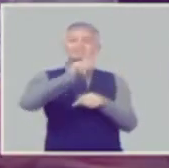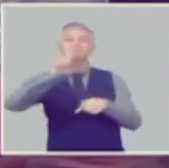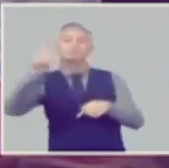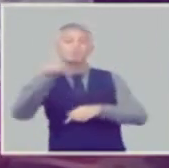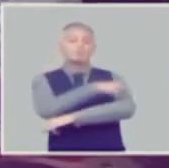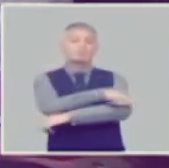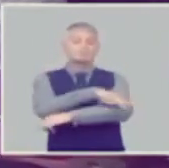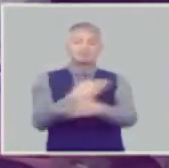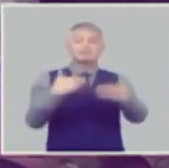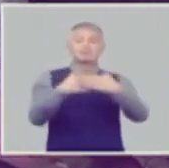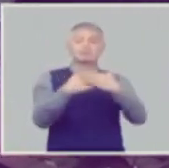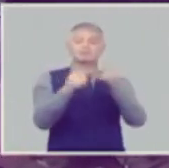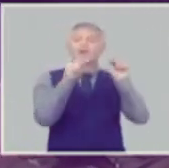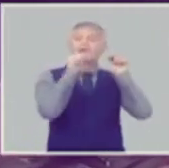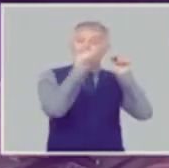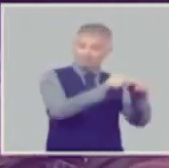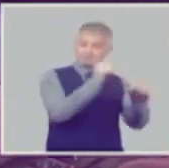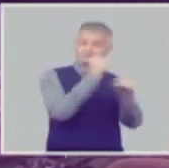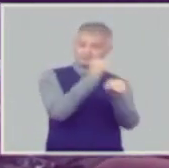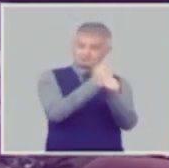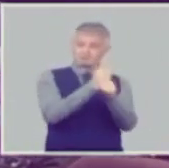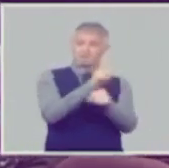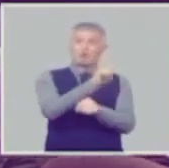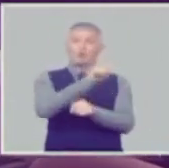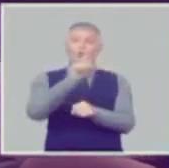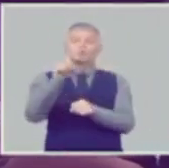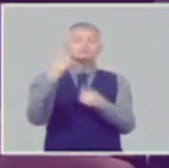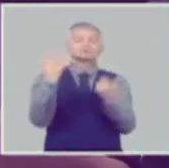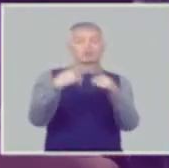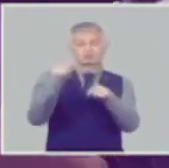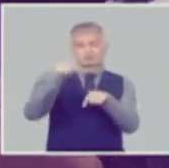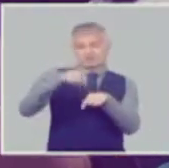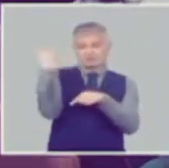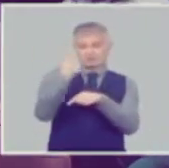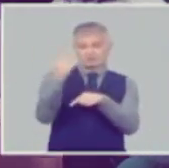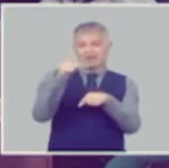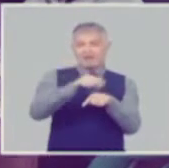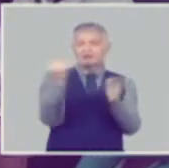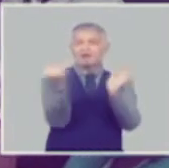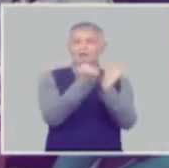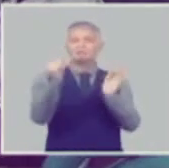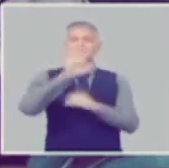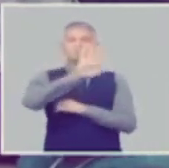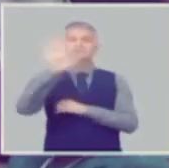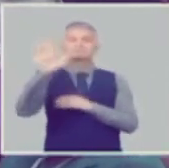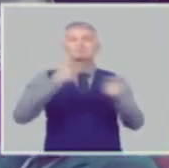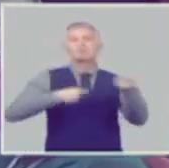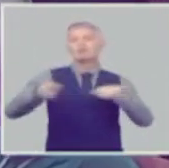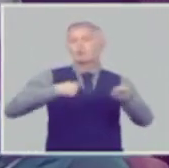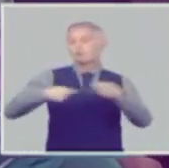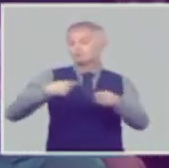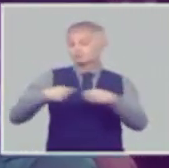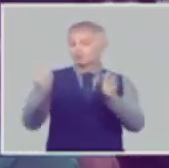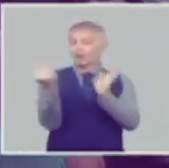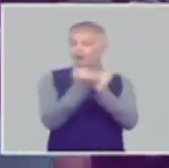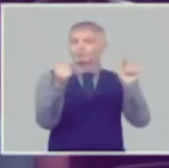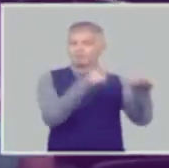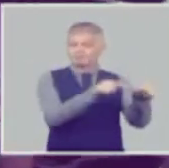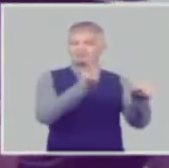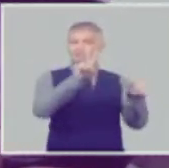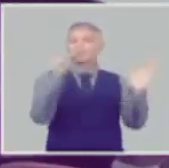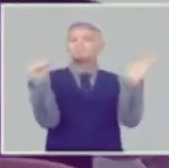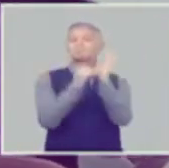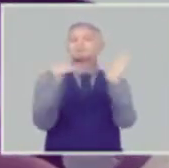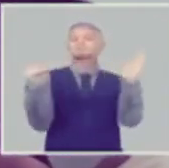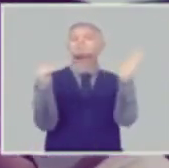11 multinacionales. Allí se han aprobado 55 negocios con un monto de inversión comprometido que supera los 3.000 millones